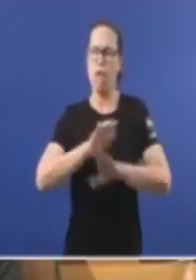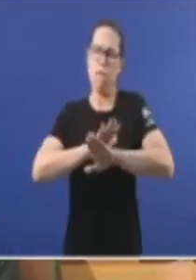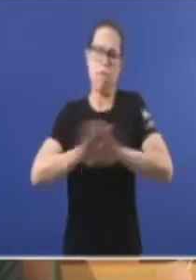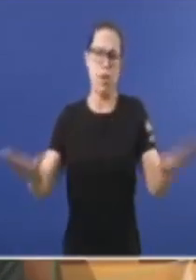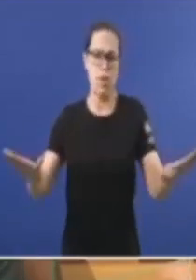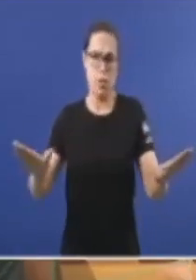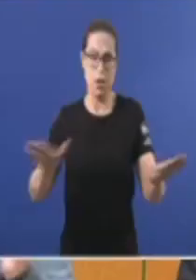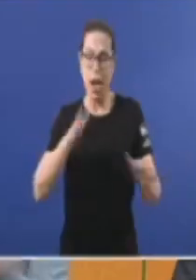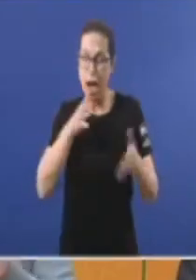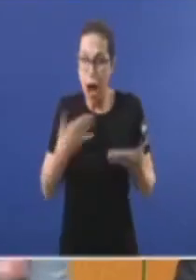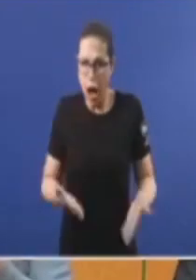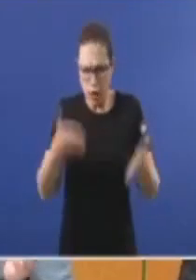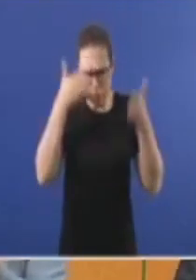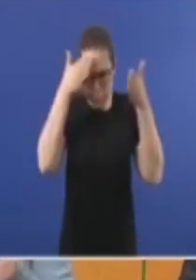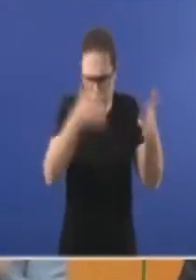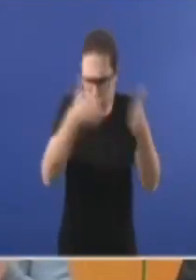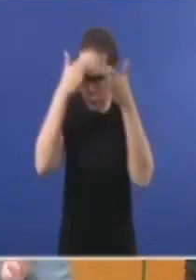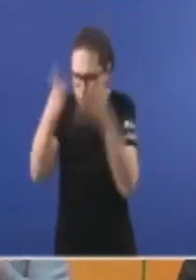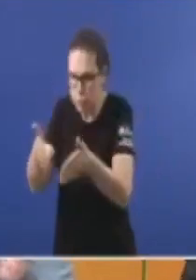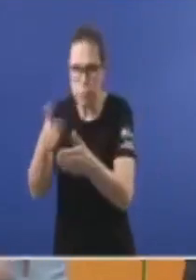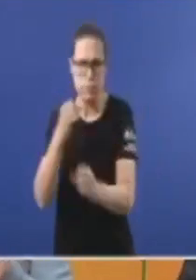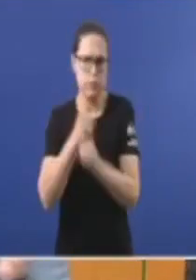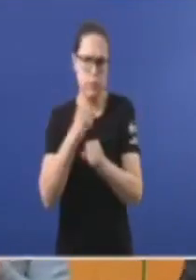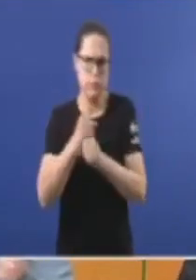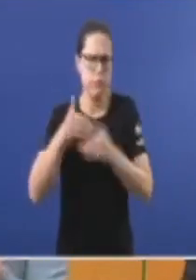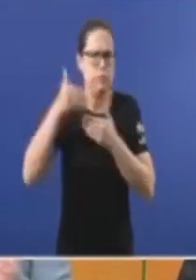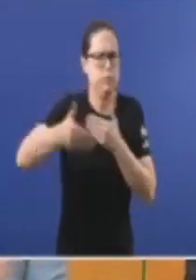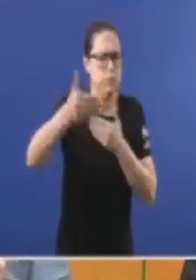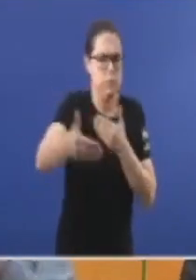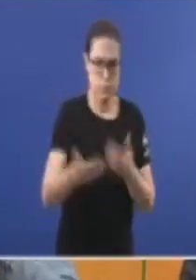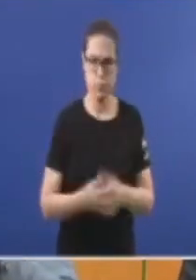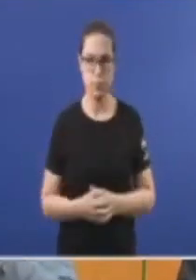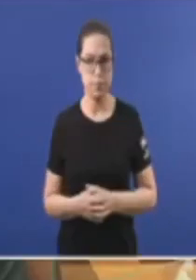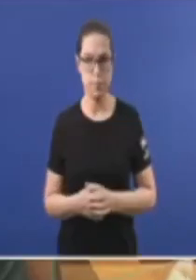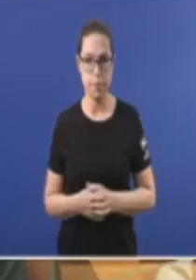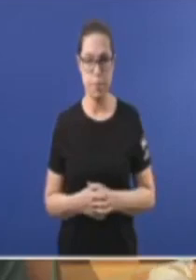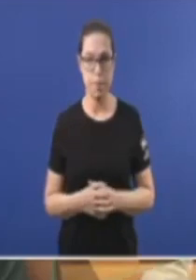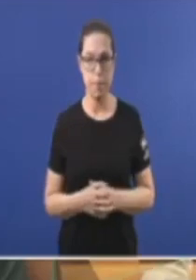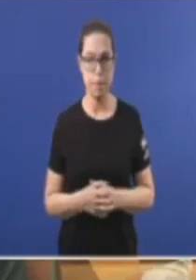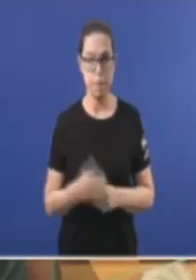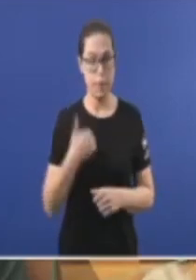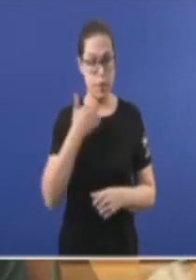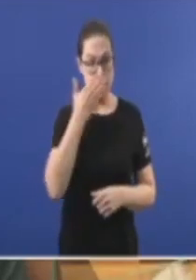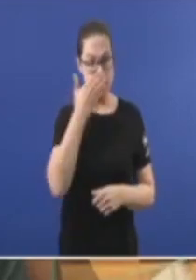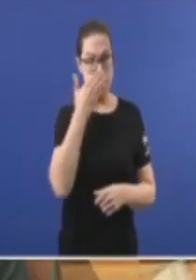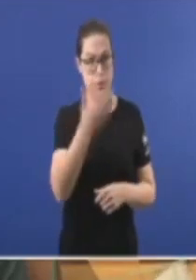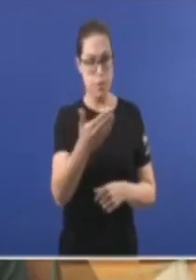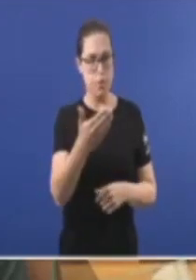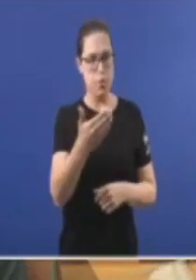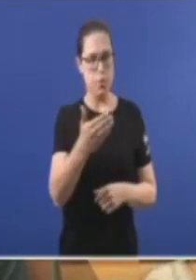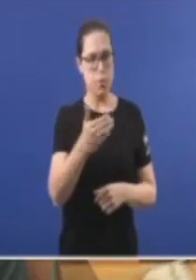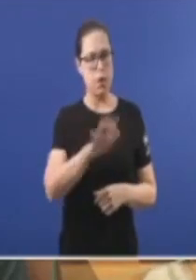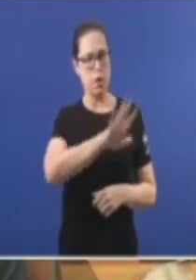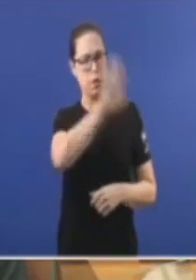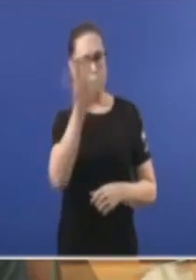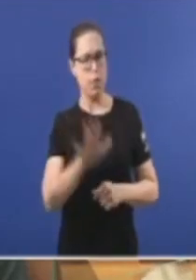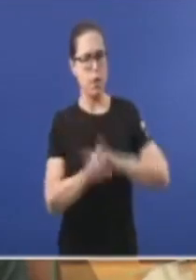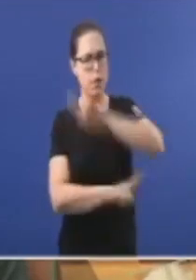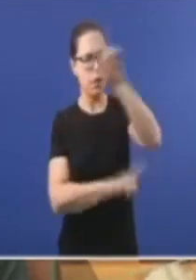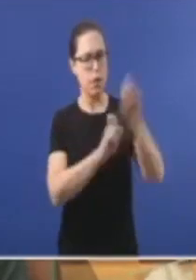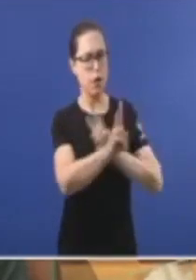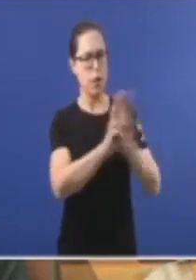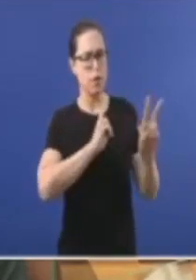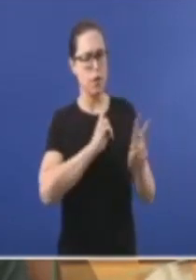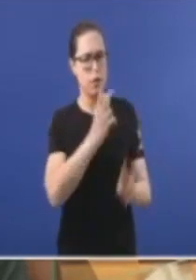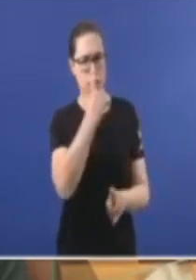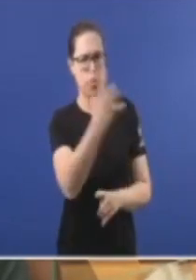mesa o que nos estamos xogando no futuro. De verdade que é casi unha broma de mal gusto que vostede veña aquí a